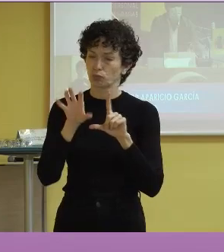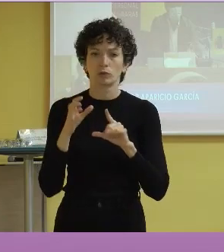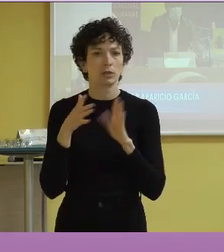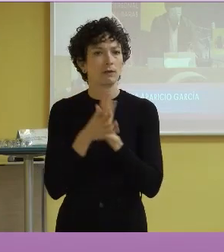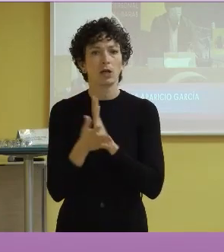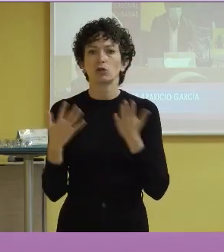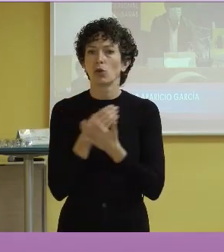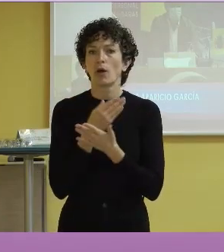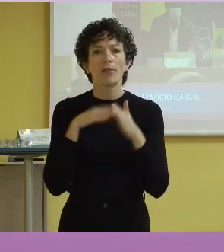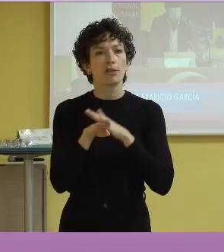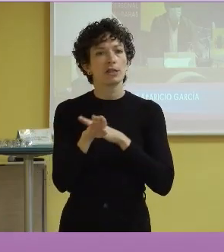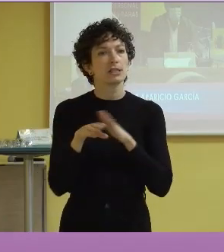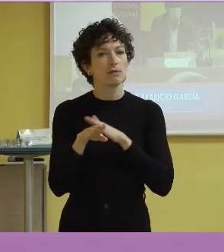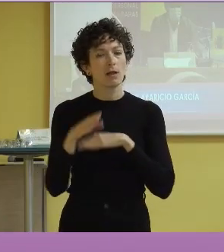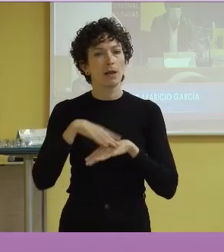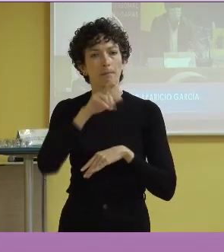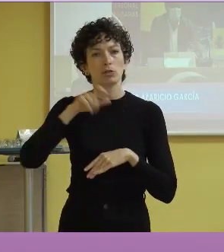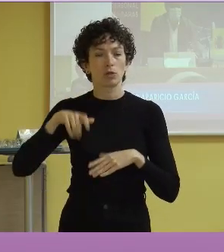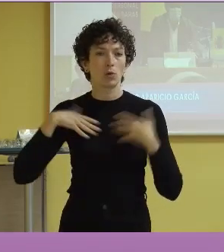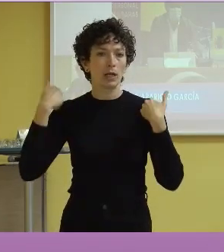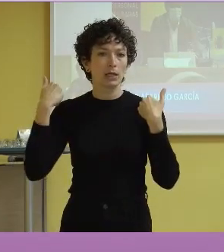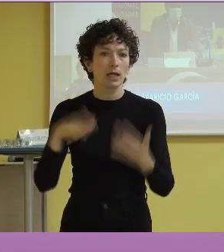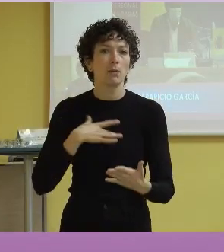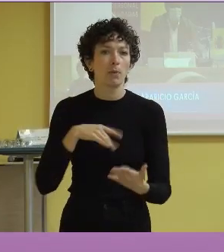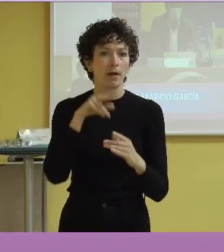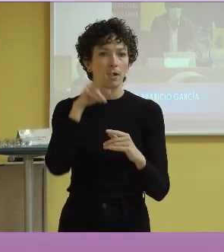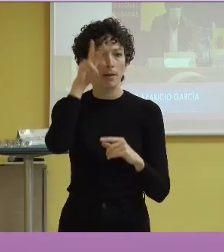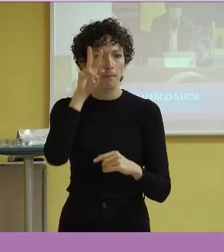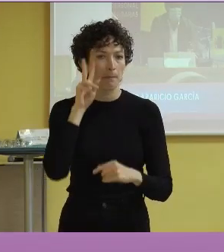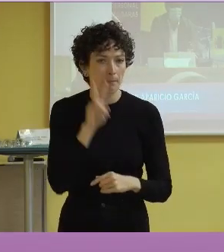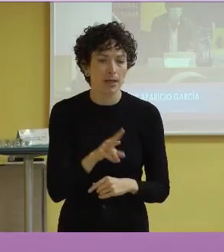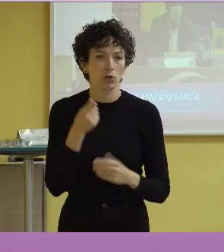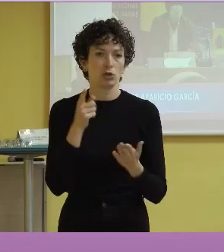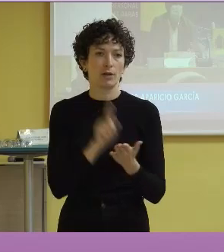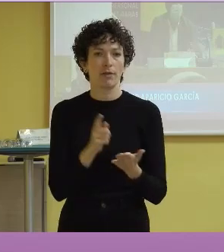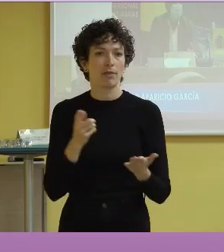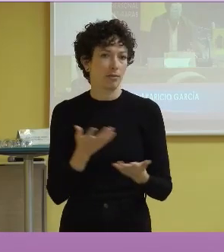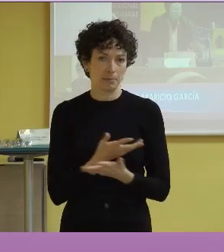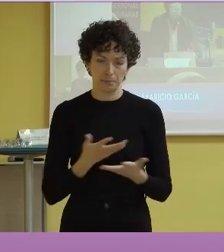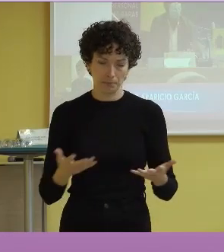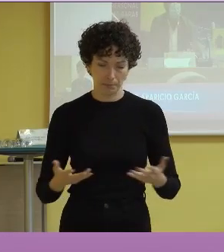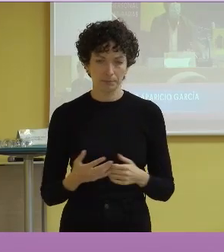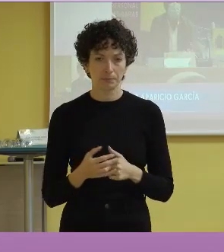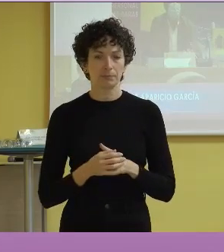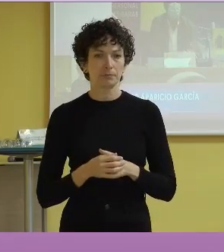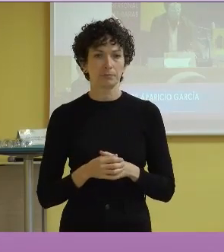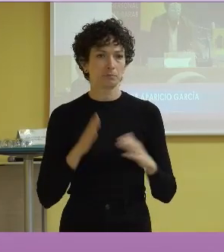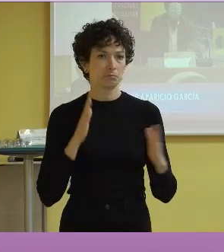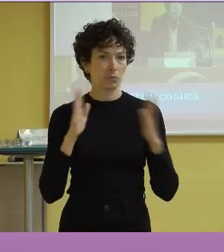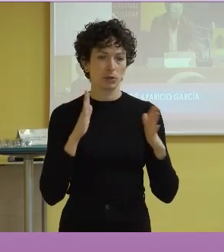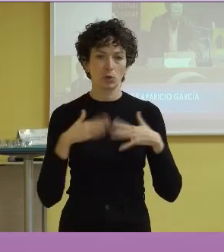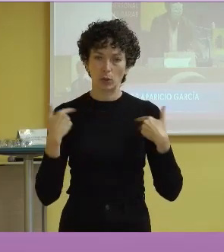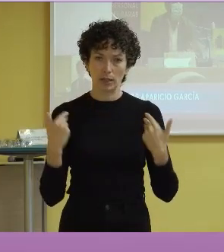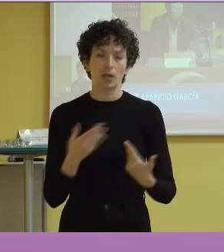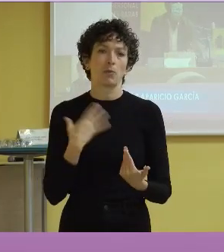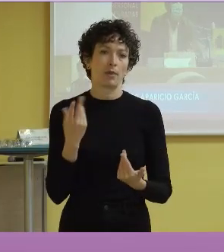queda accesible para que cualquier persona lo vuelva a leer, lo vuelva a revisar, lo vuelva a escuchar en cualquier momento. Para nosotros